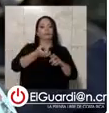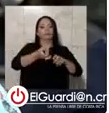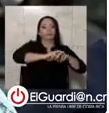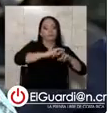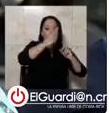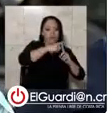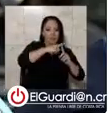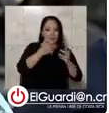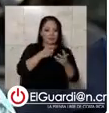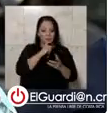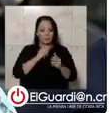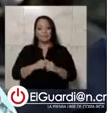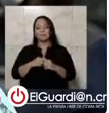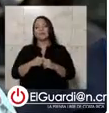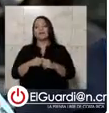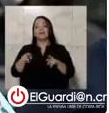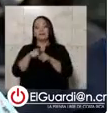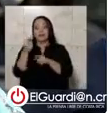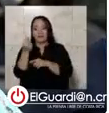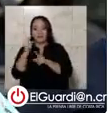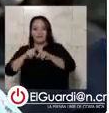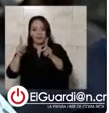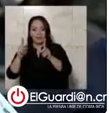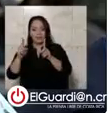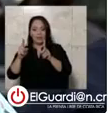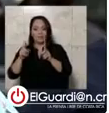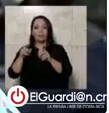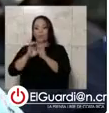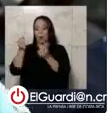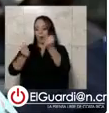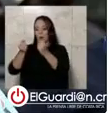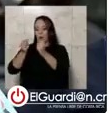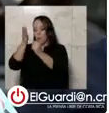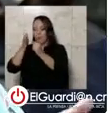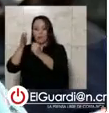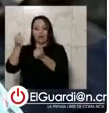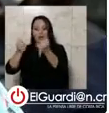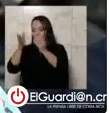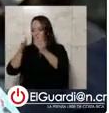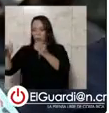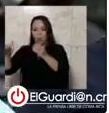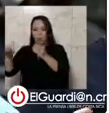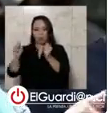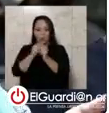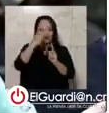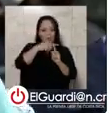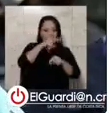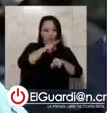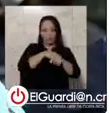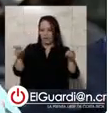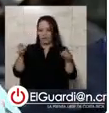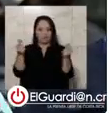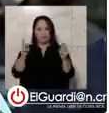otra era la diferencia de precios entre un taxi, por decirlo así, un pick-up y un automóvil, que es diferente, es más cara la tarifa, tanto del